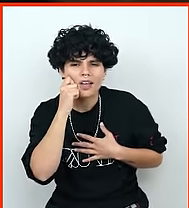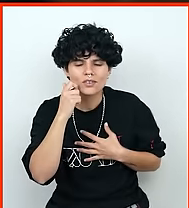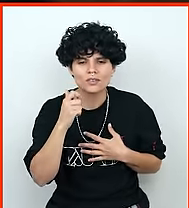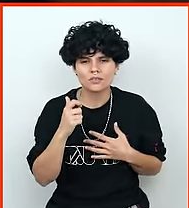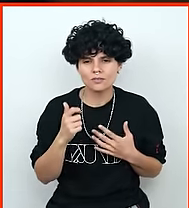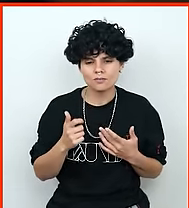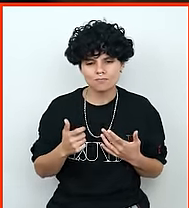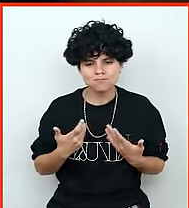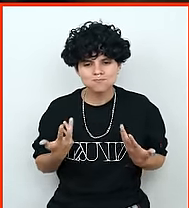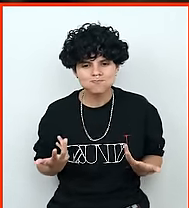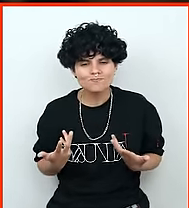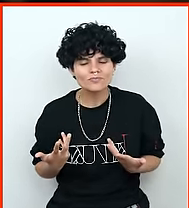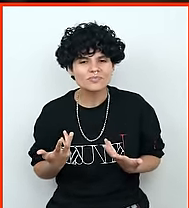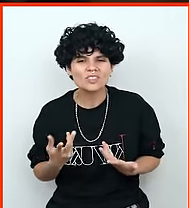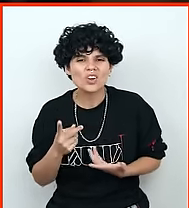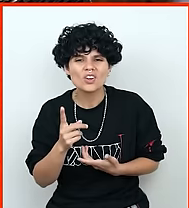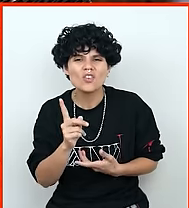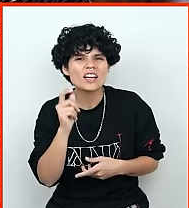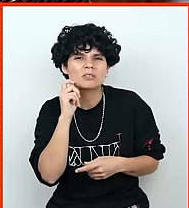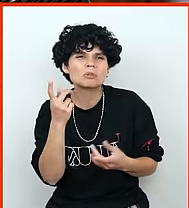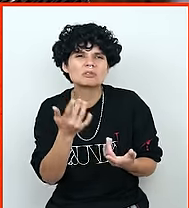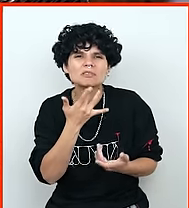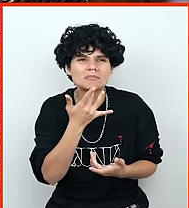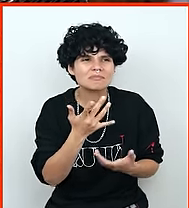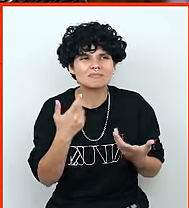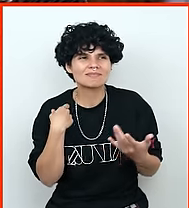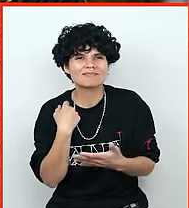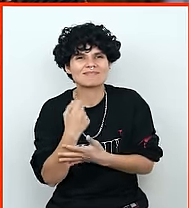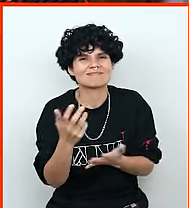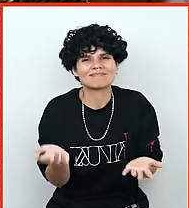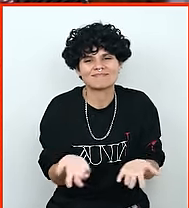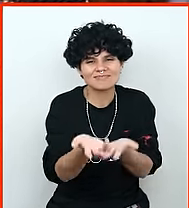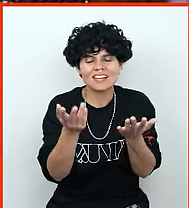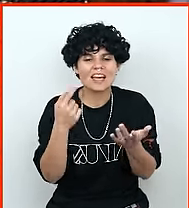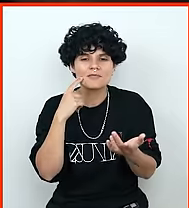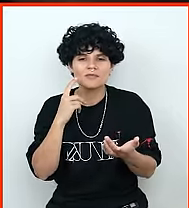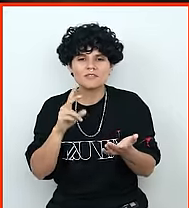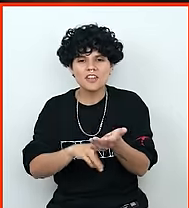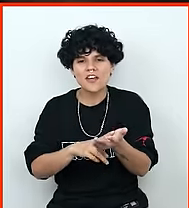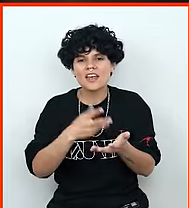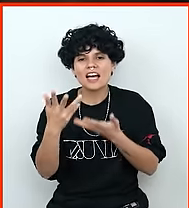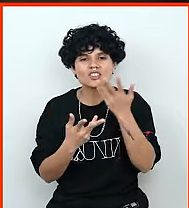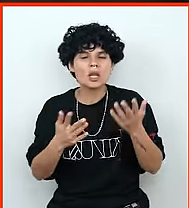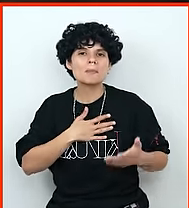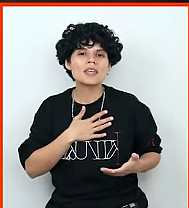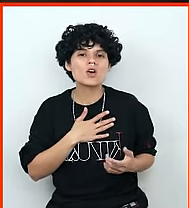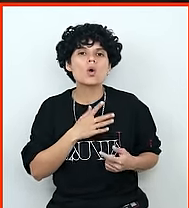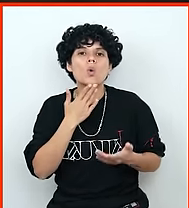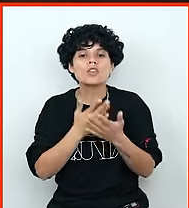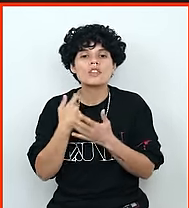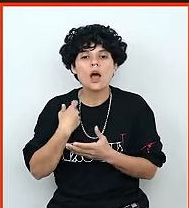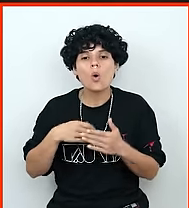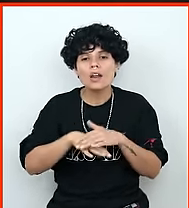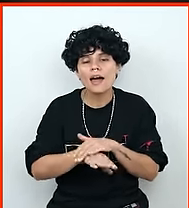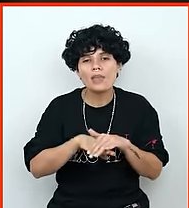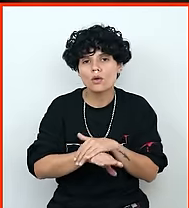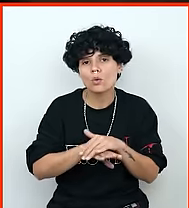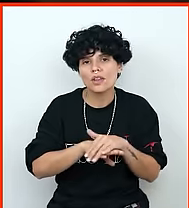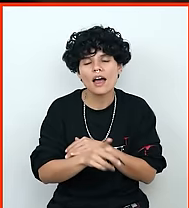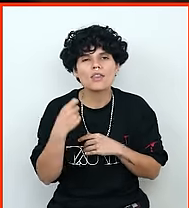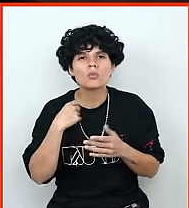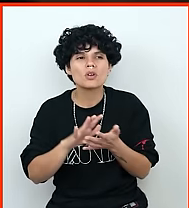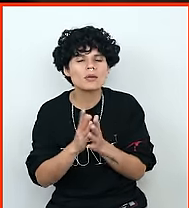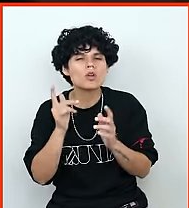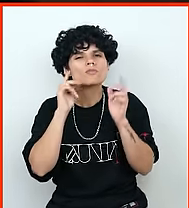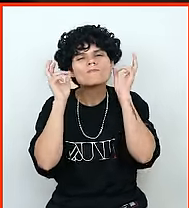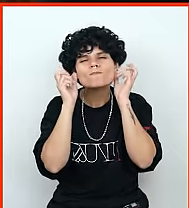yo también soy humano y uno se va sanando a sí mismo también, yo hago las canciones y son mías durante el tiempo en que yo las tengo en mi celular, en mi pendrive, y las voy